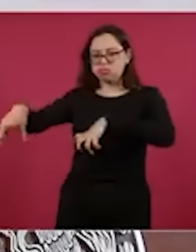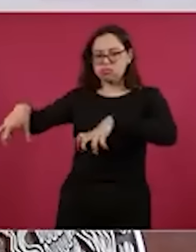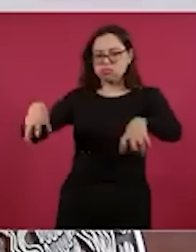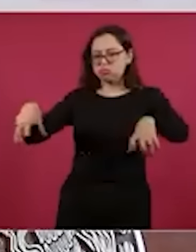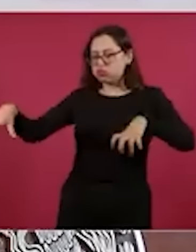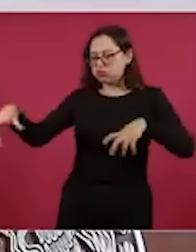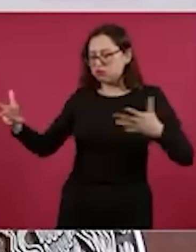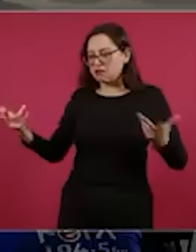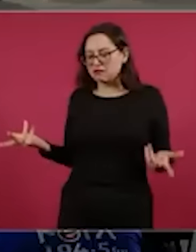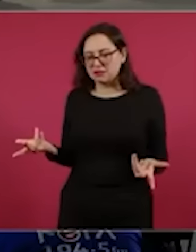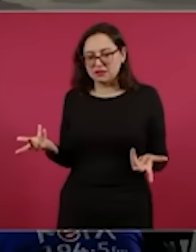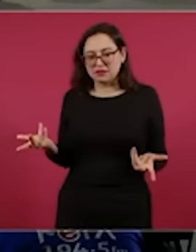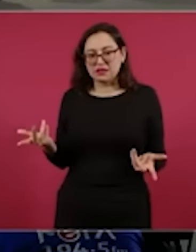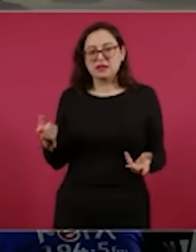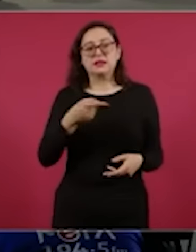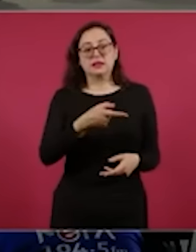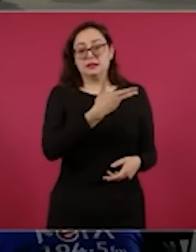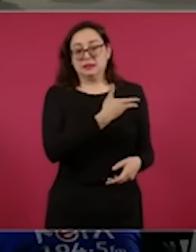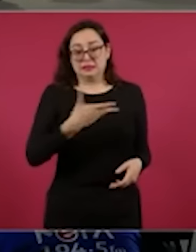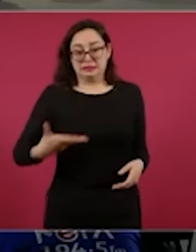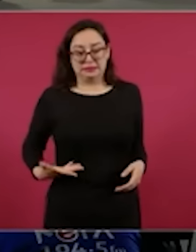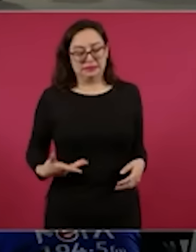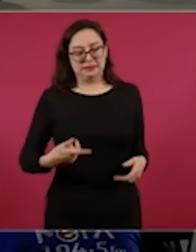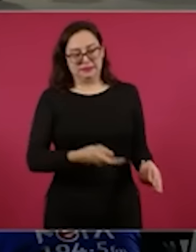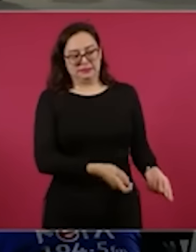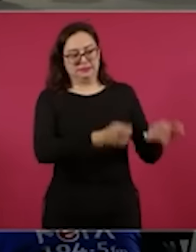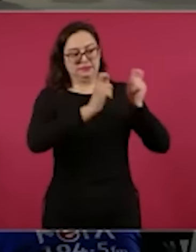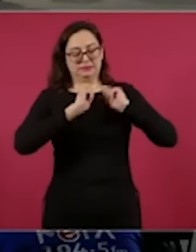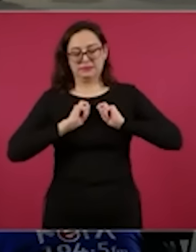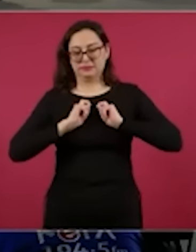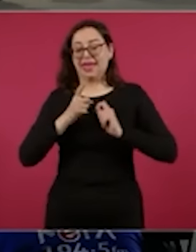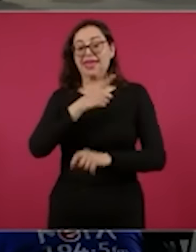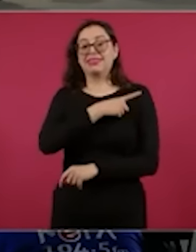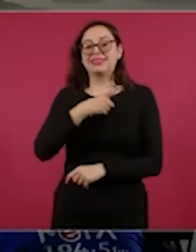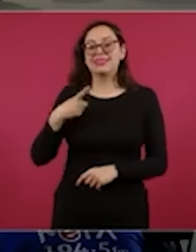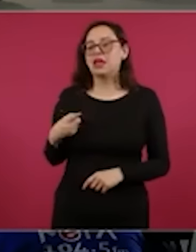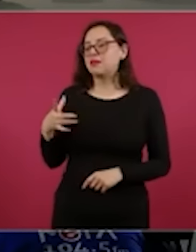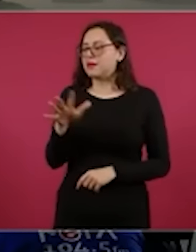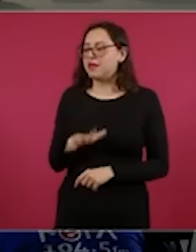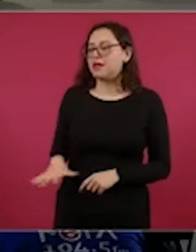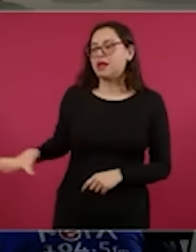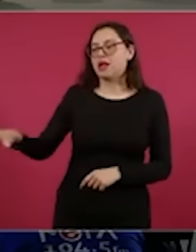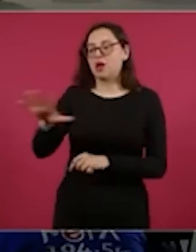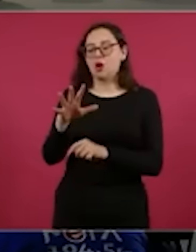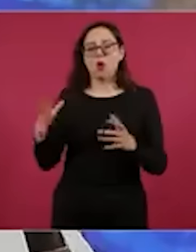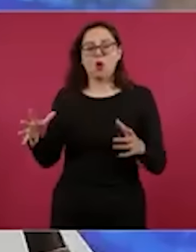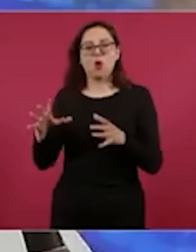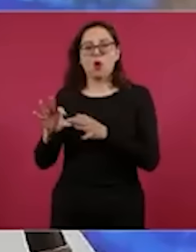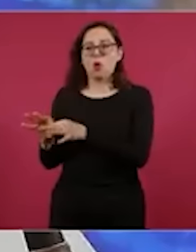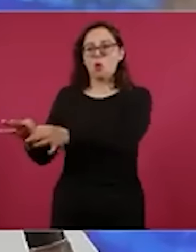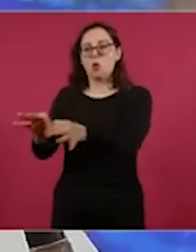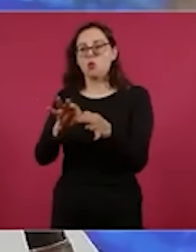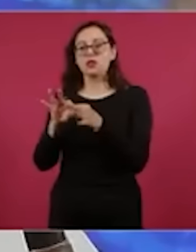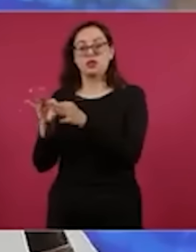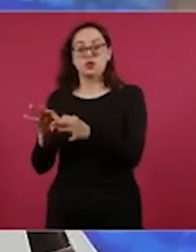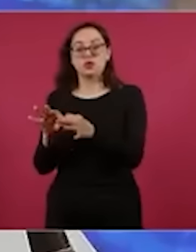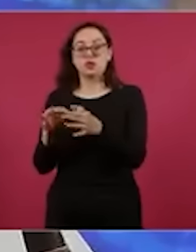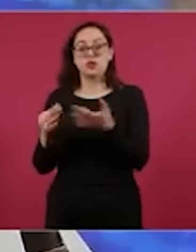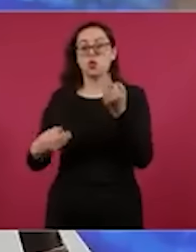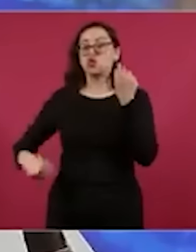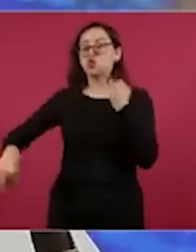sus distintas secciones la posibilidad de que una familia, una persona con cualquier tipo de